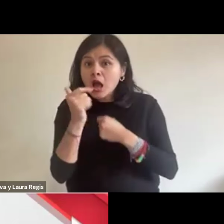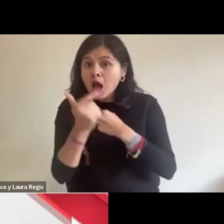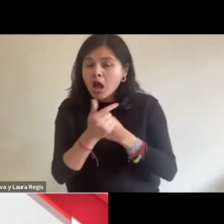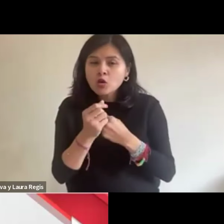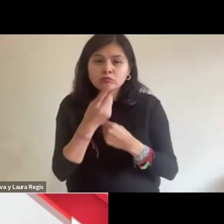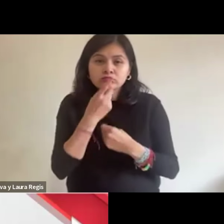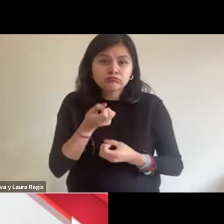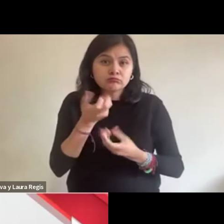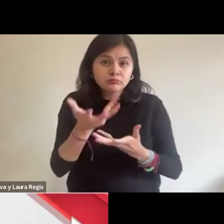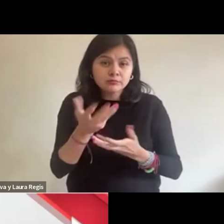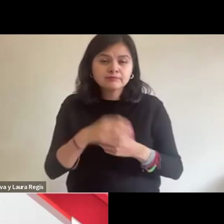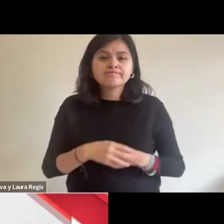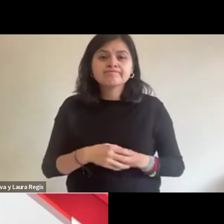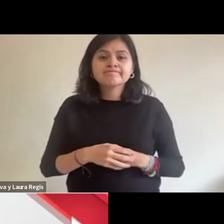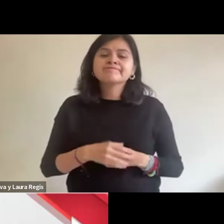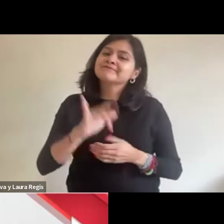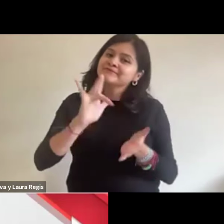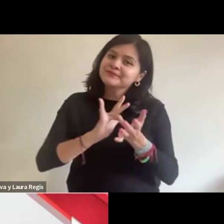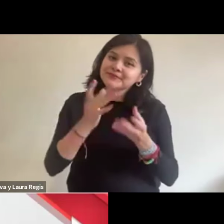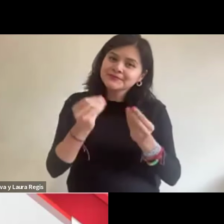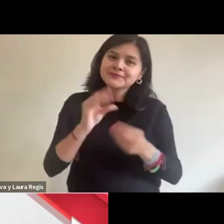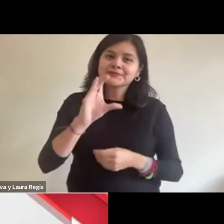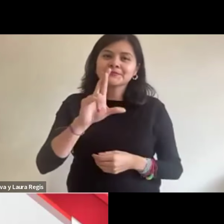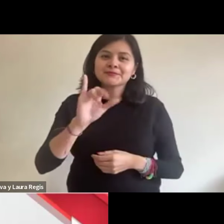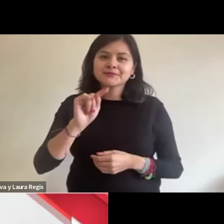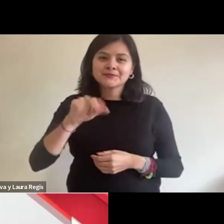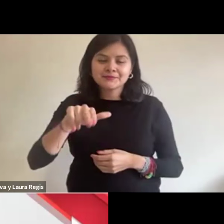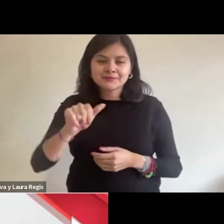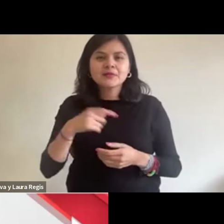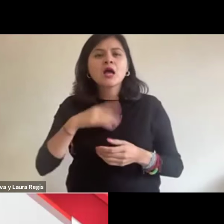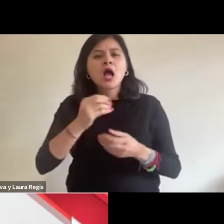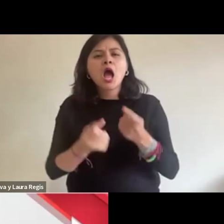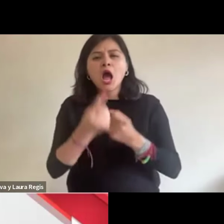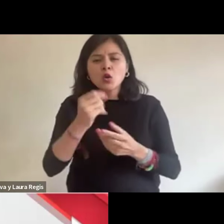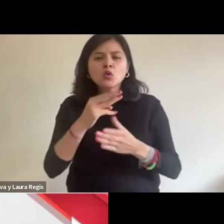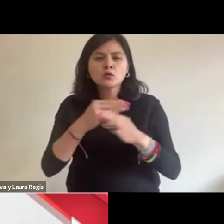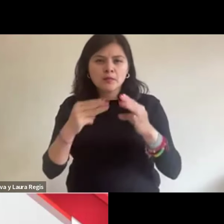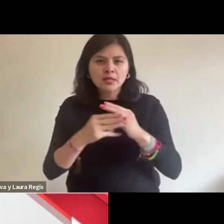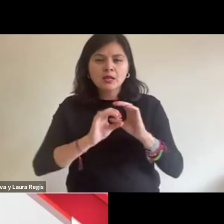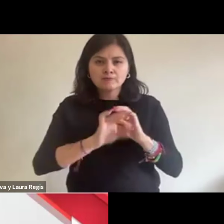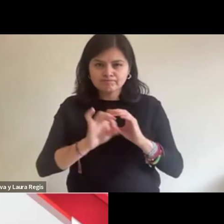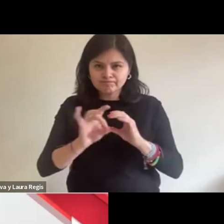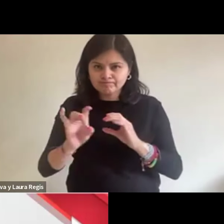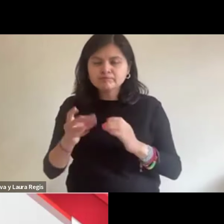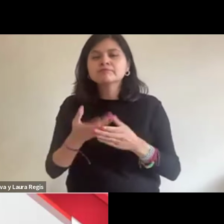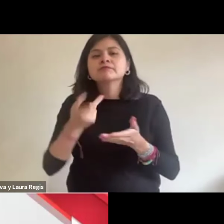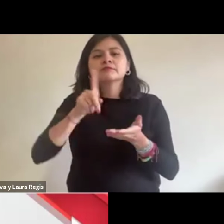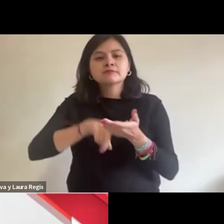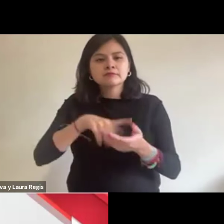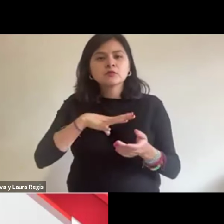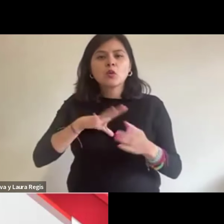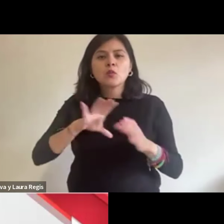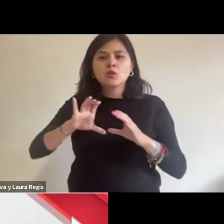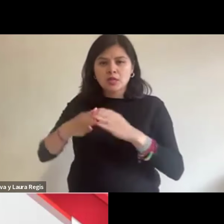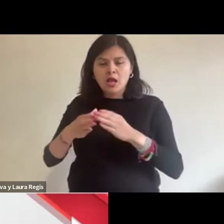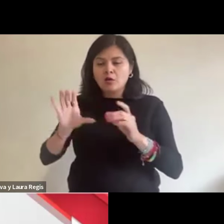comentario. Sí, muchas gracias, Cristina. Por ahí les vamos a compartir algunos materiales que tenemos escritos desde la